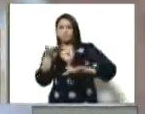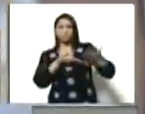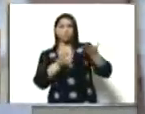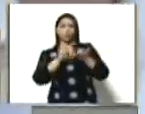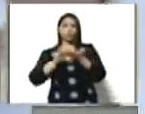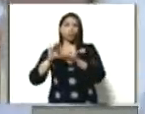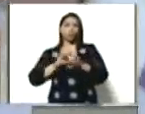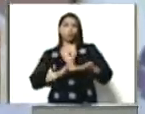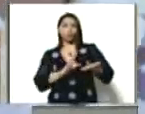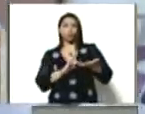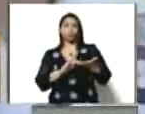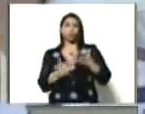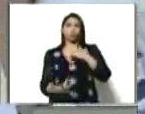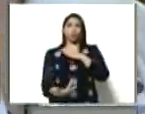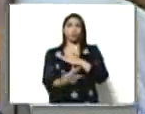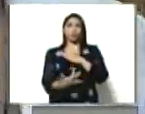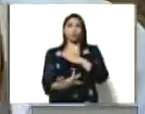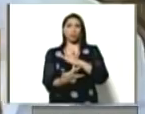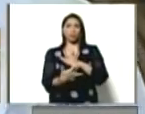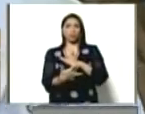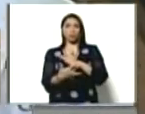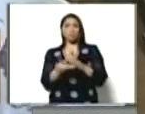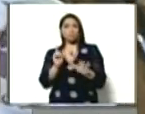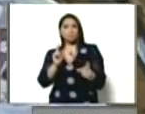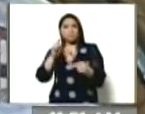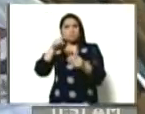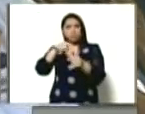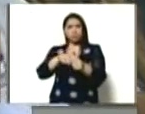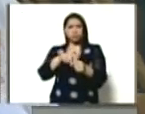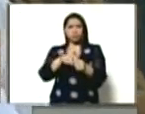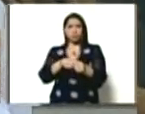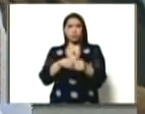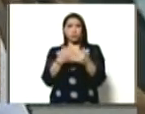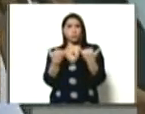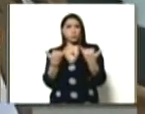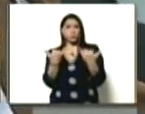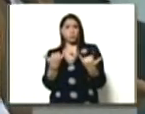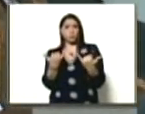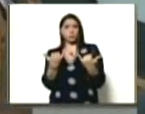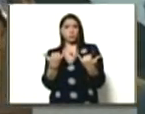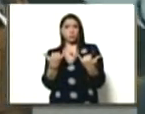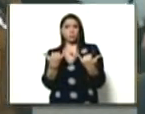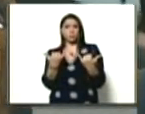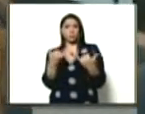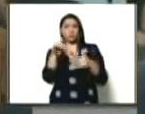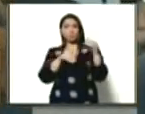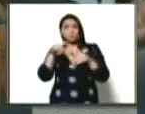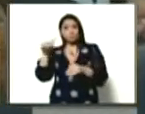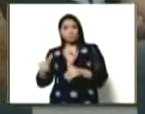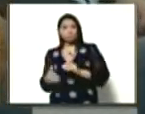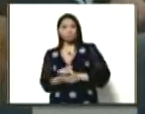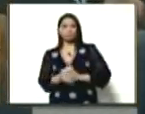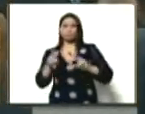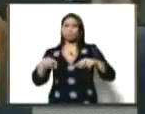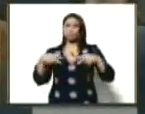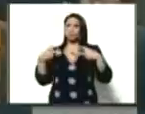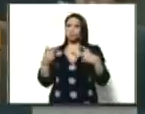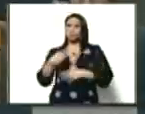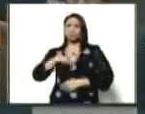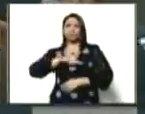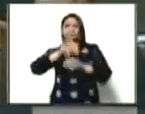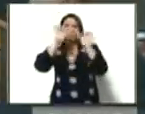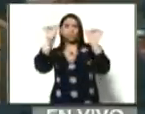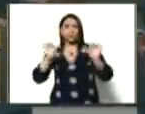solución tecnológica que formará parte, a partir de esta elección parlamentaria, de la robusta infraestructura de nuestro